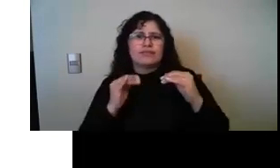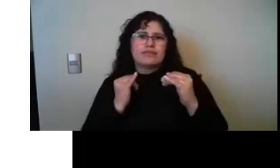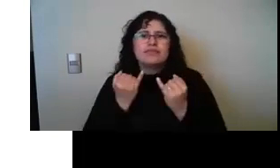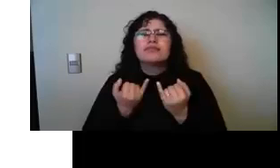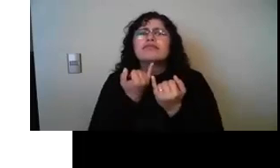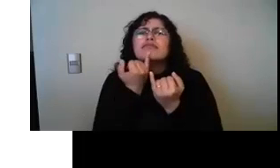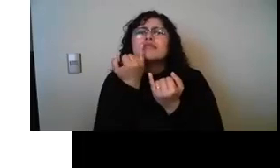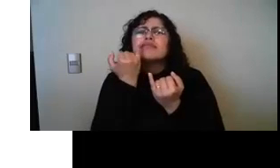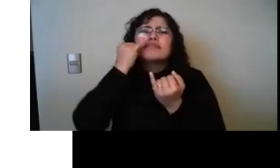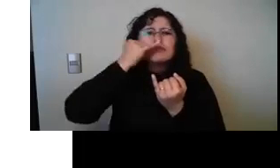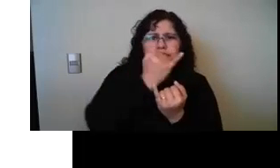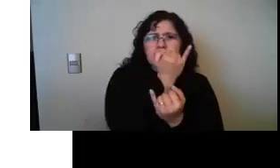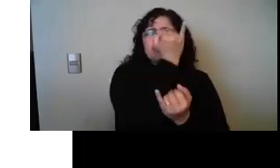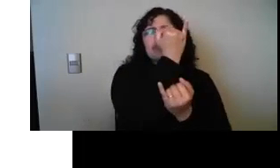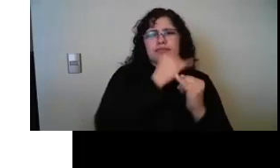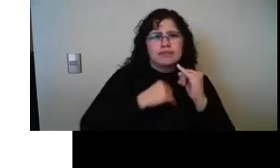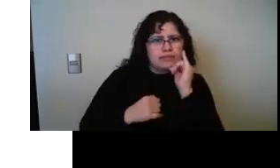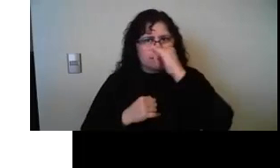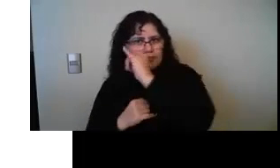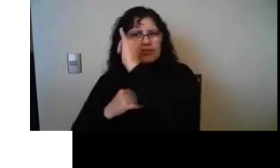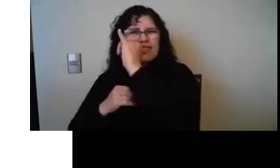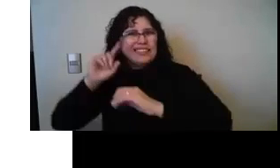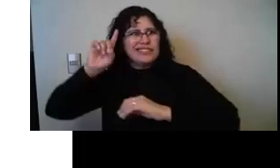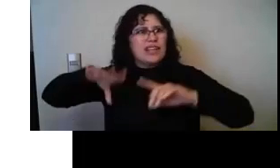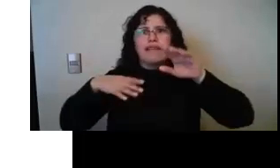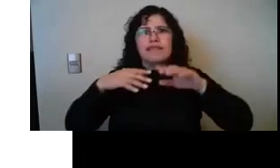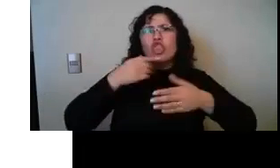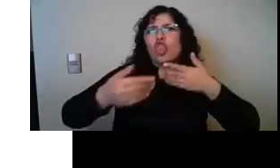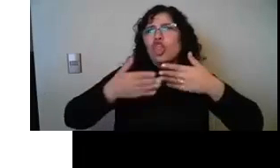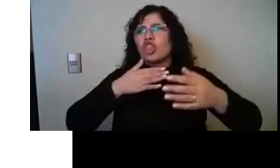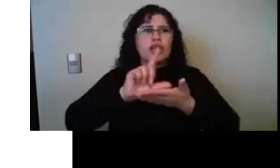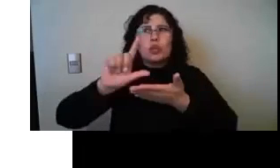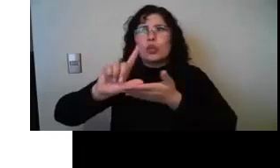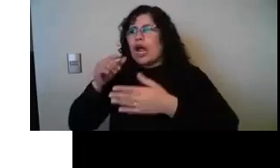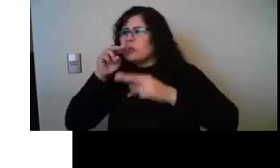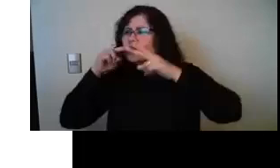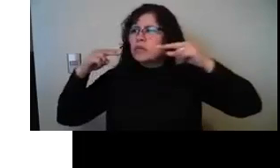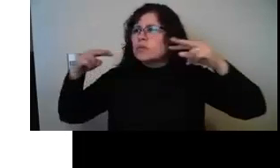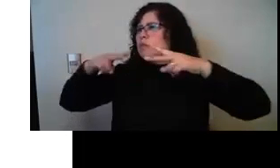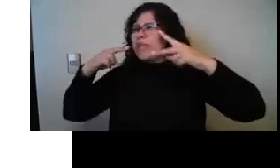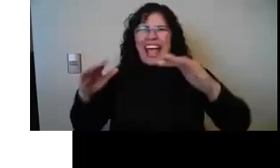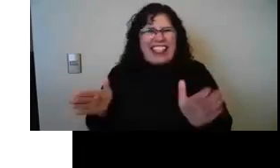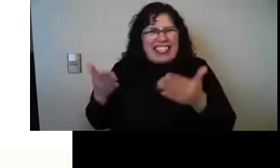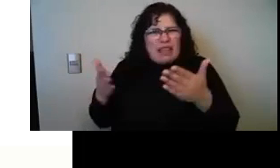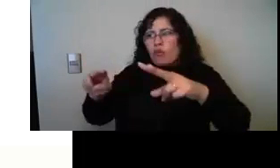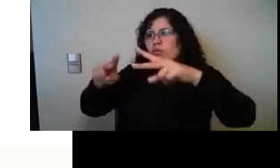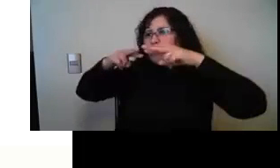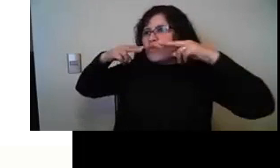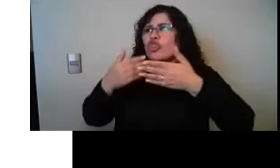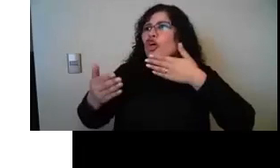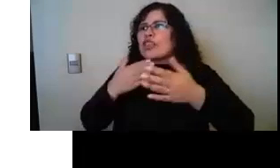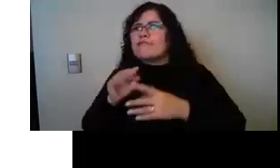orientarse hacia la ubicación o el origen del estímulo olfatorio.